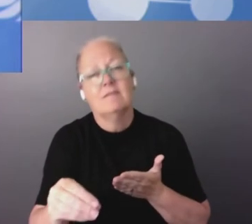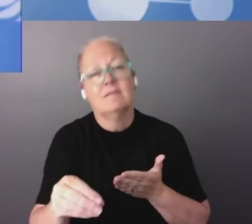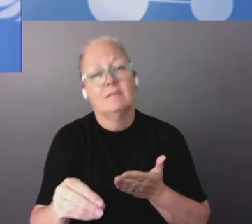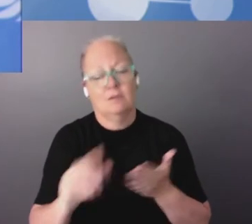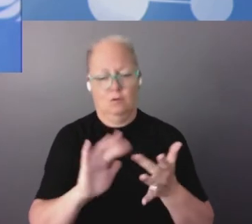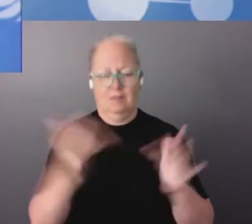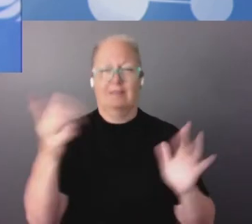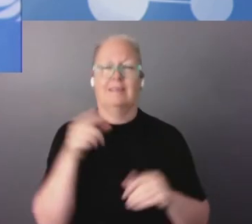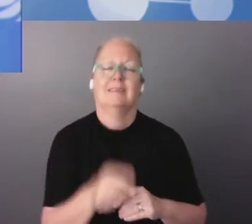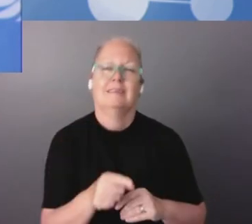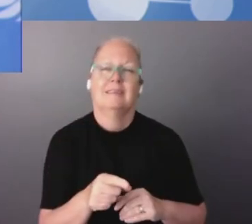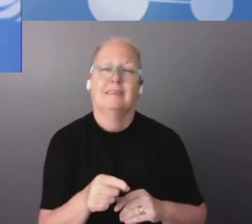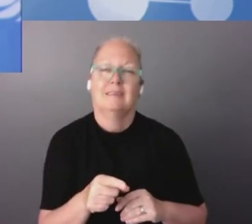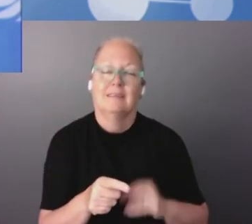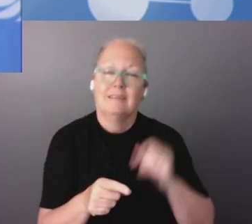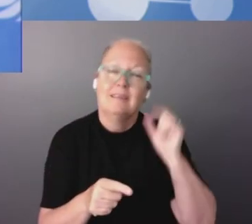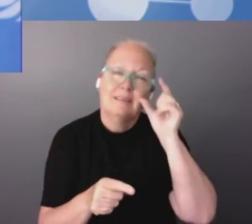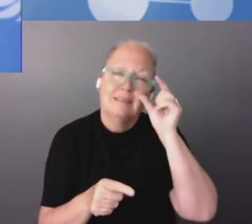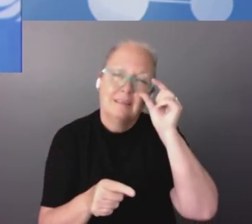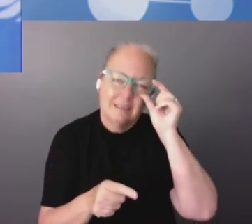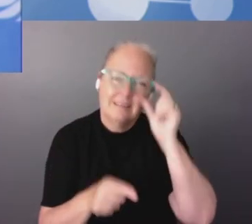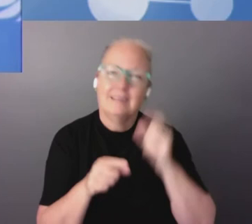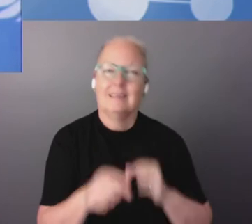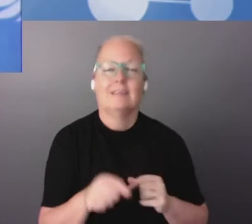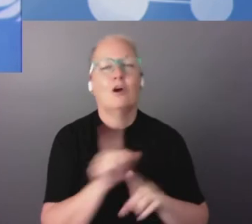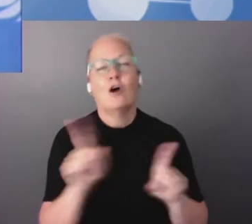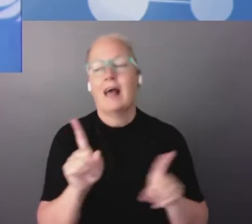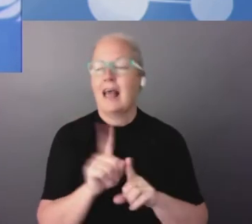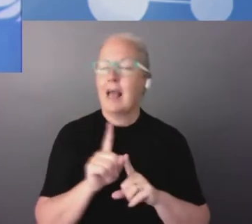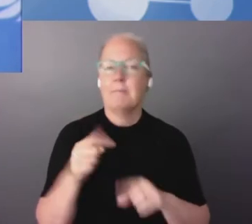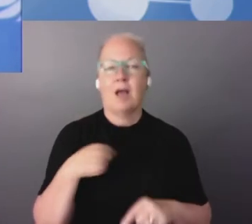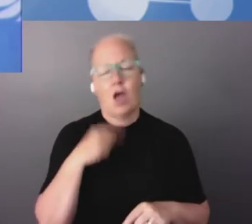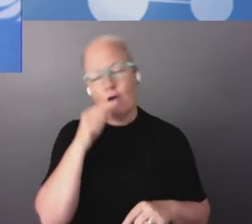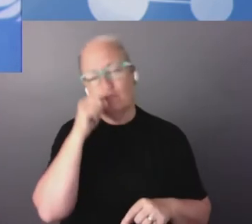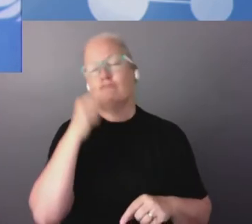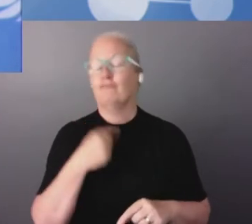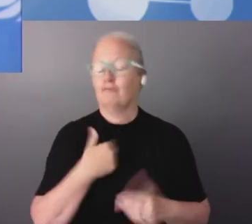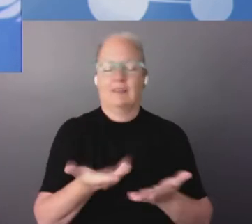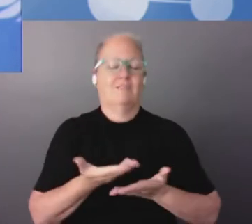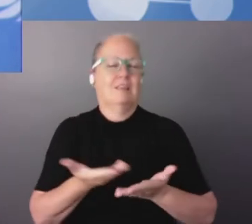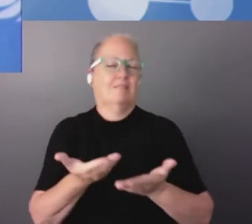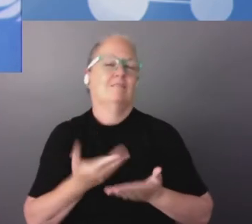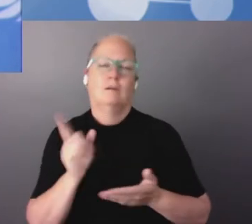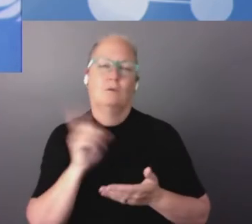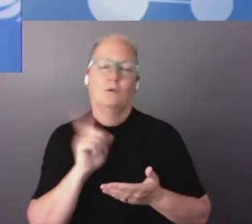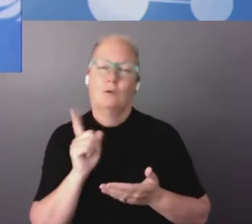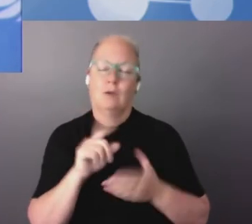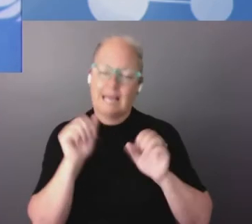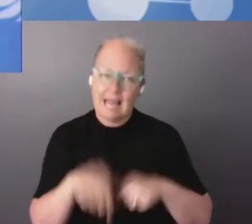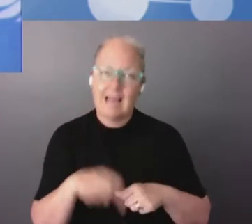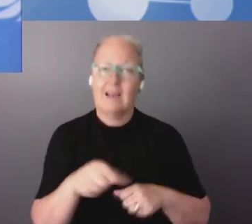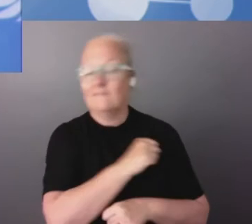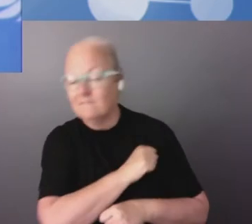ha enseñado de que tenemos que aumentar la conectividad a nivel global. Esta conclusión es que